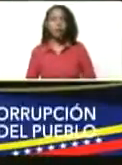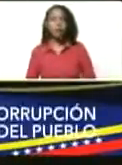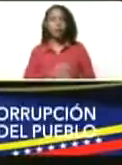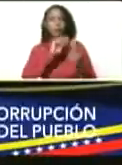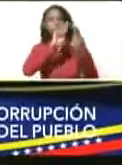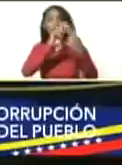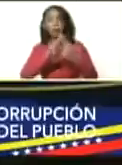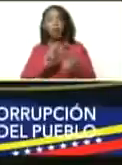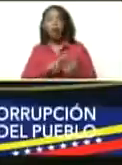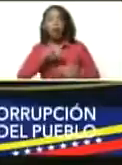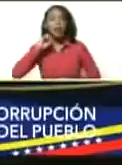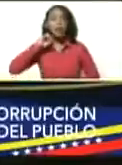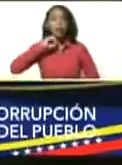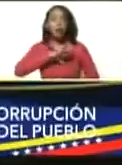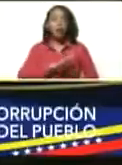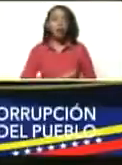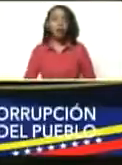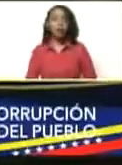conocedor de la historia,